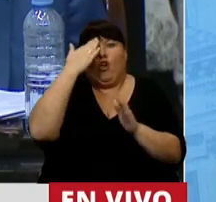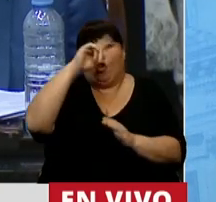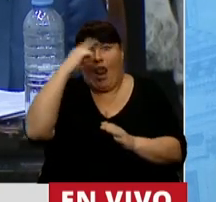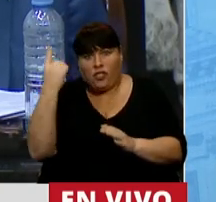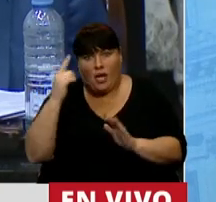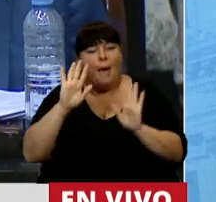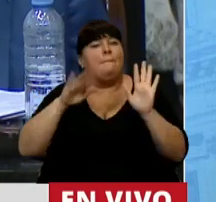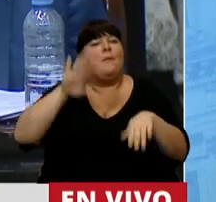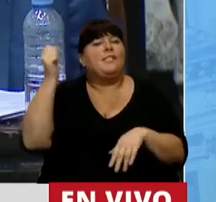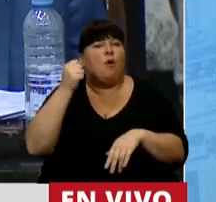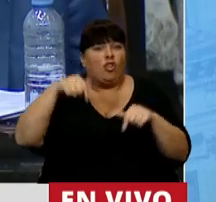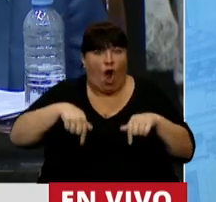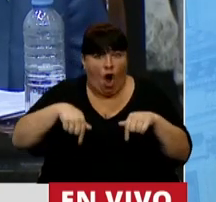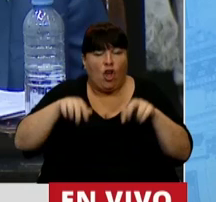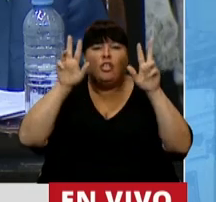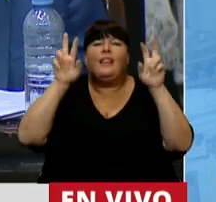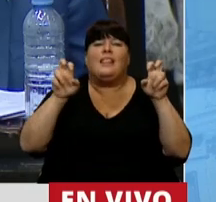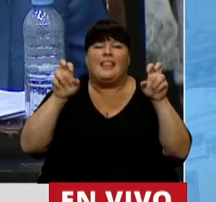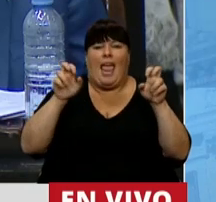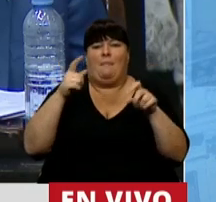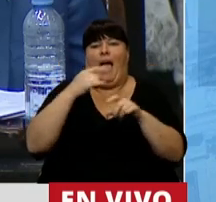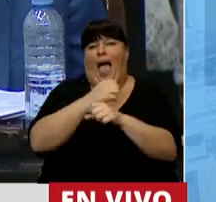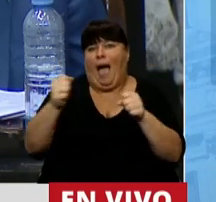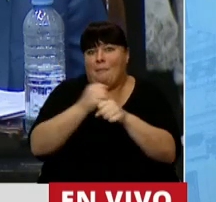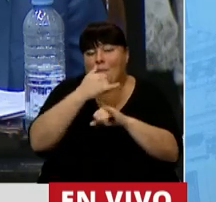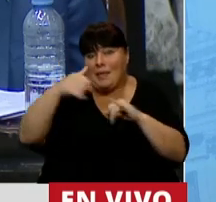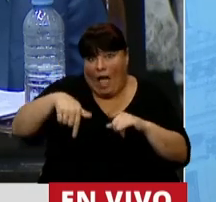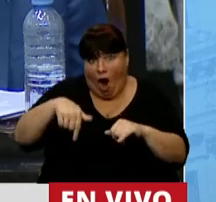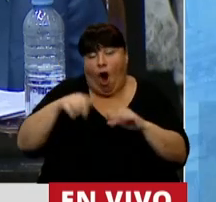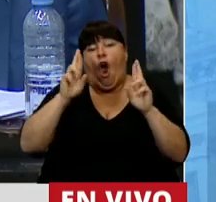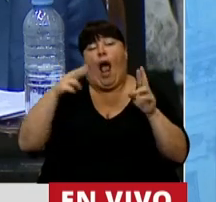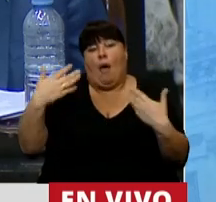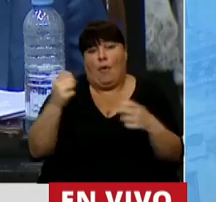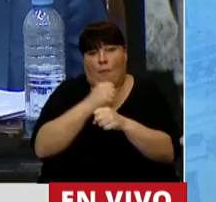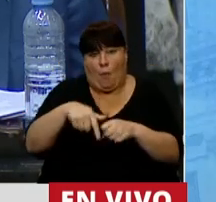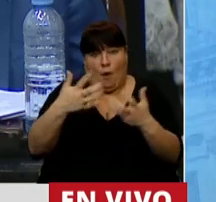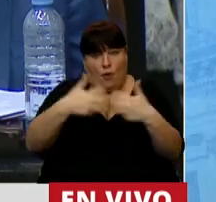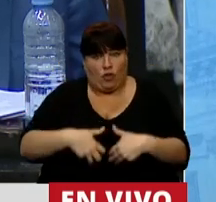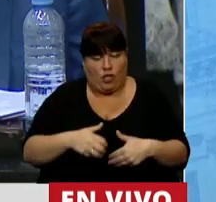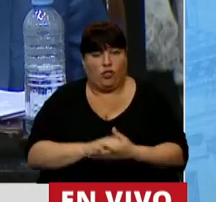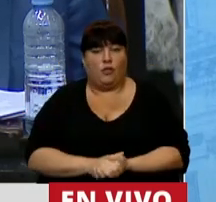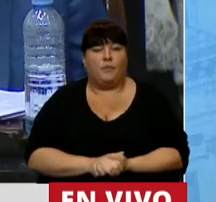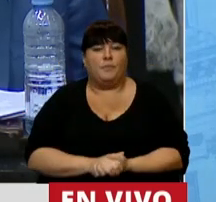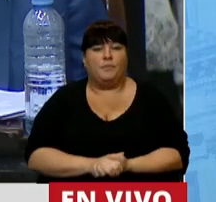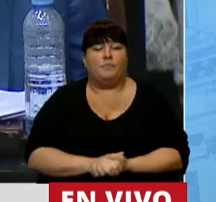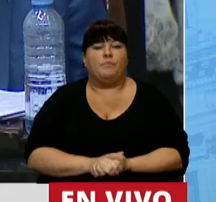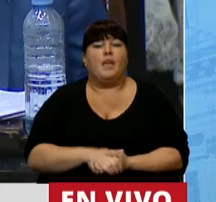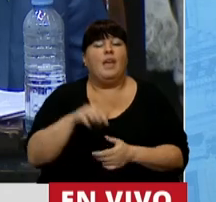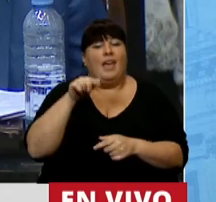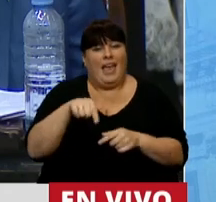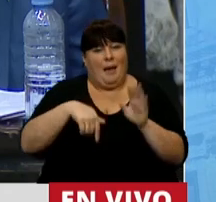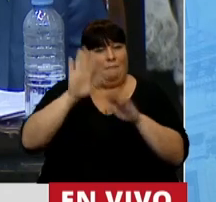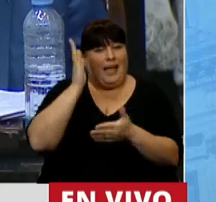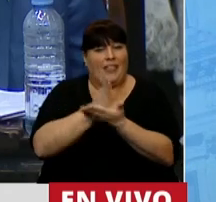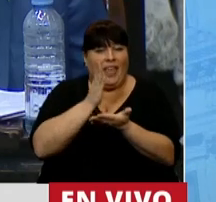Constitución, pero fundamentalmente el día de hoy en el marco de la media sanción que esperamos poder dar a este proyecto. En ese marco de